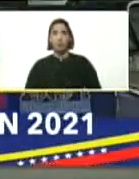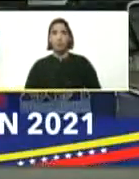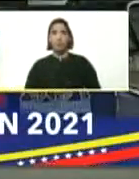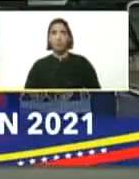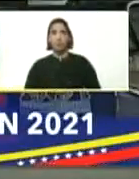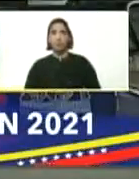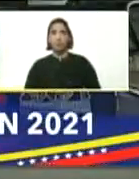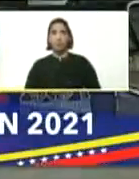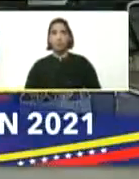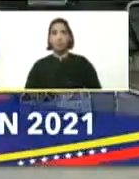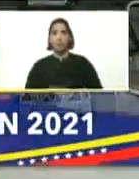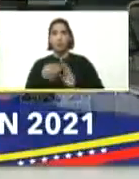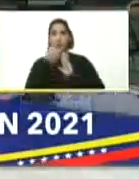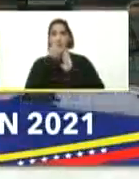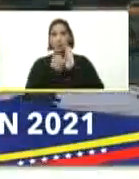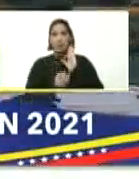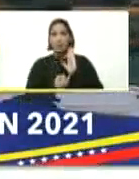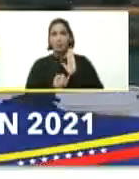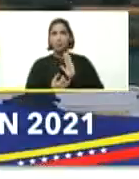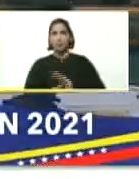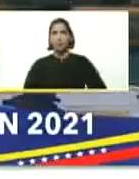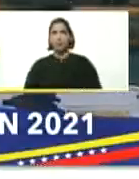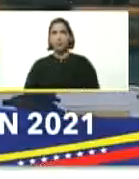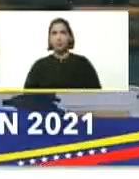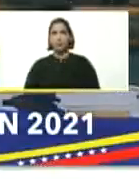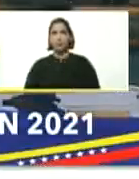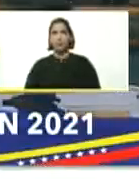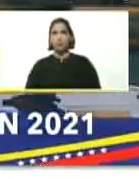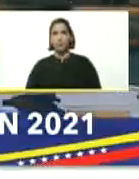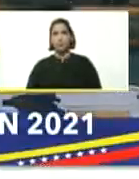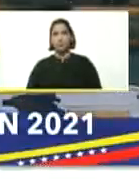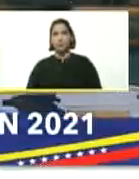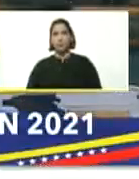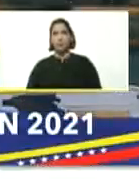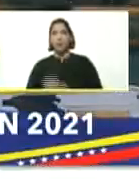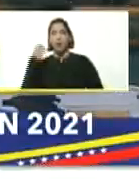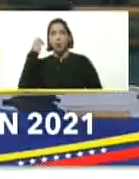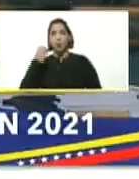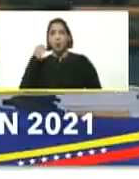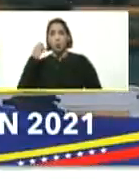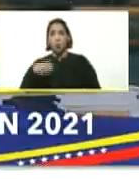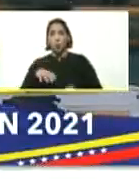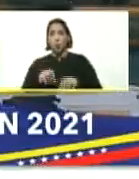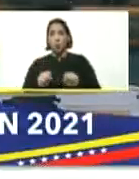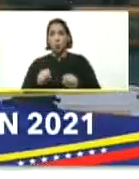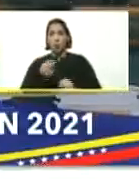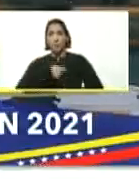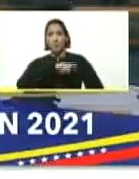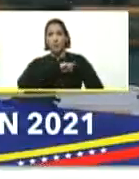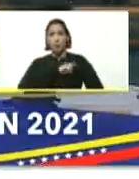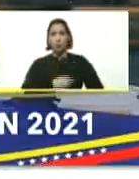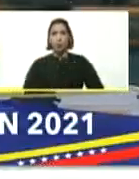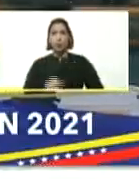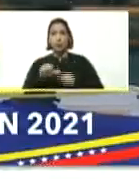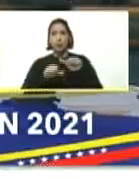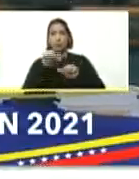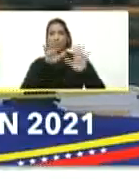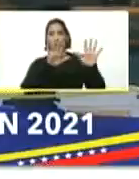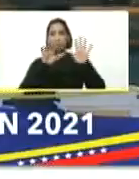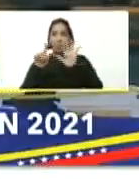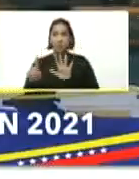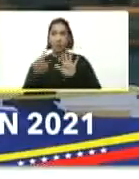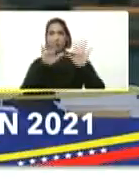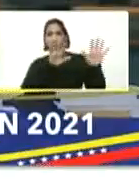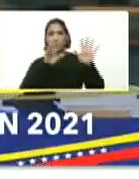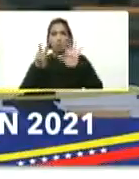el índice. Bajo la tenaza europea a la colonia española, siglos XVI,